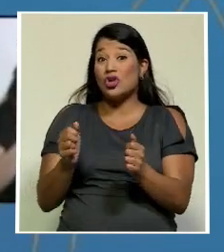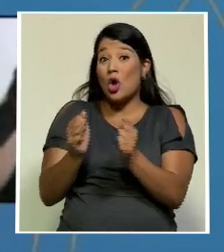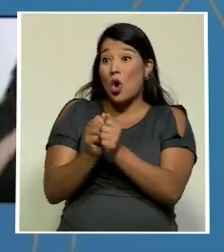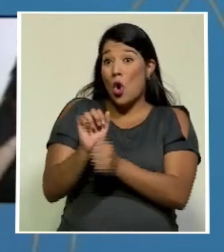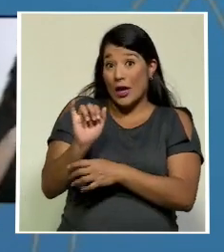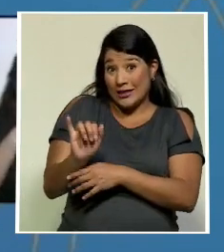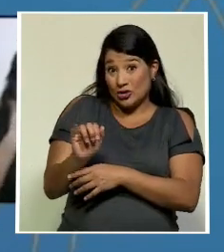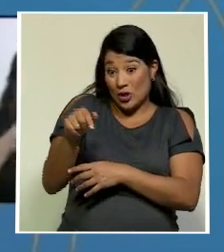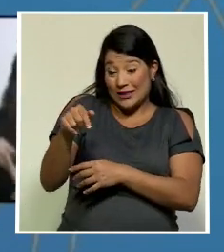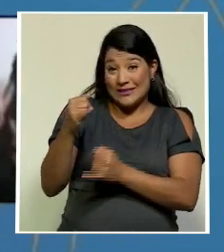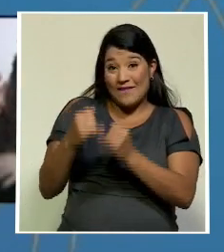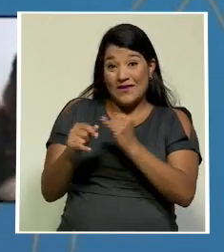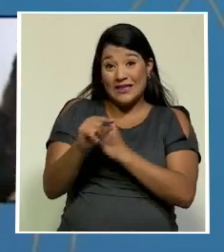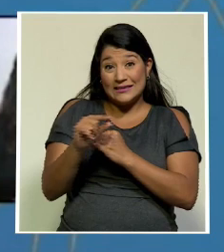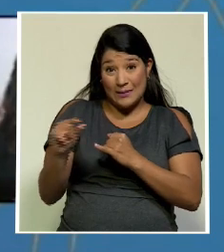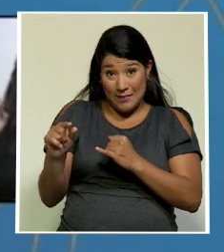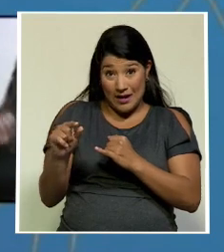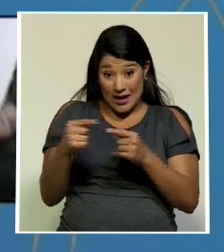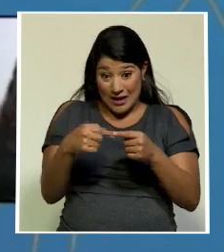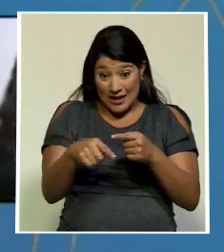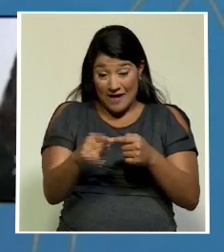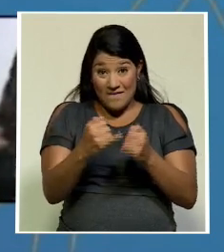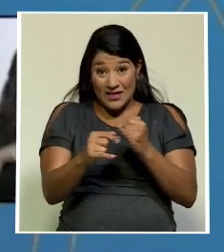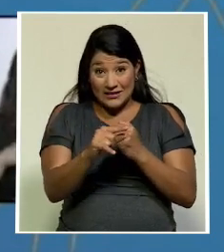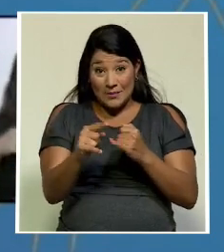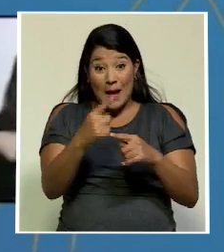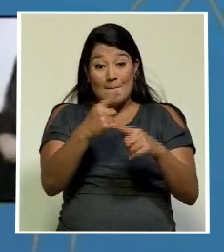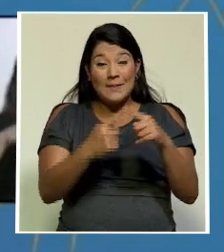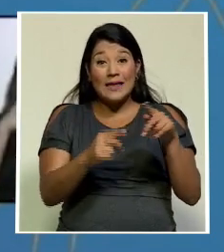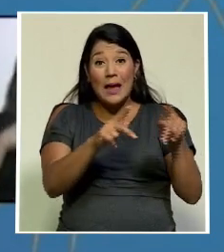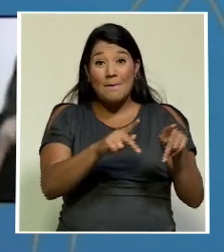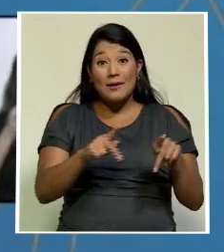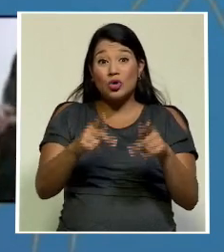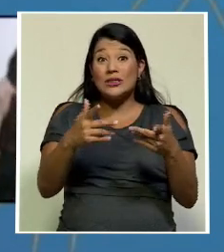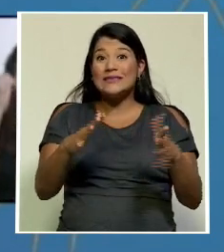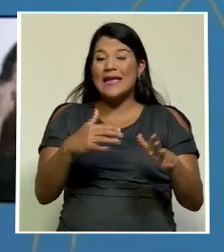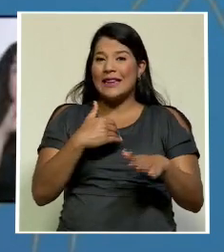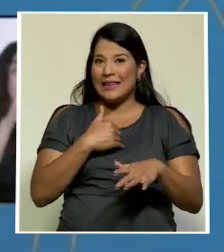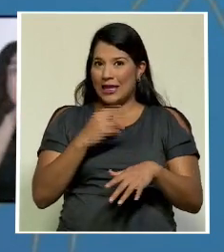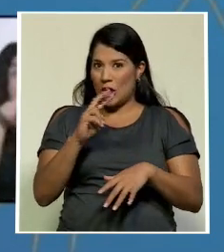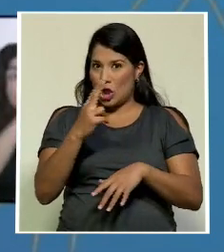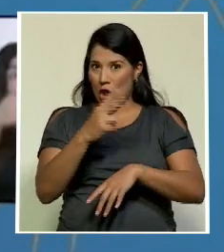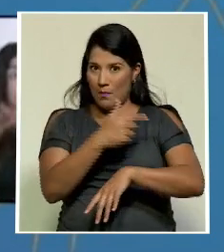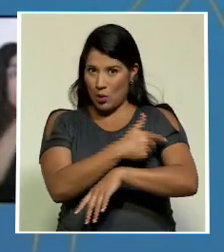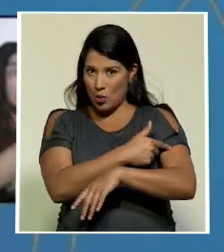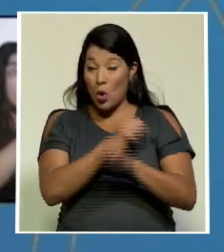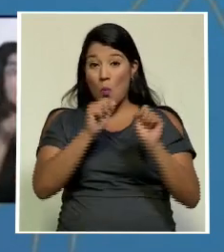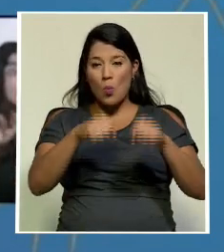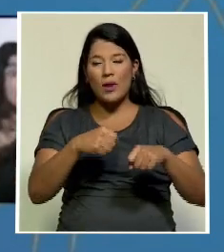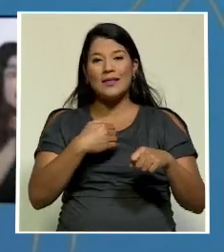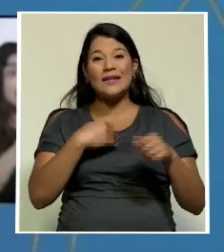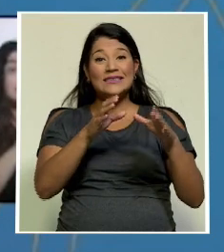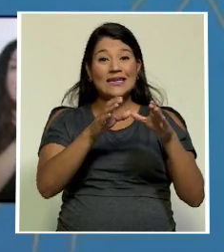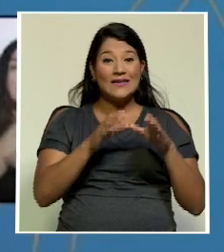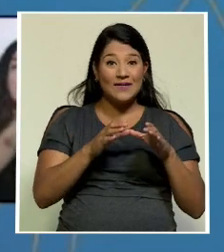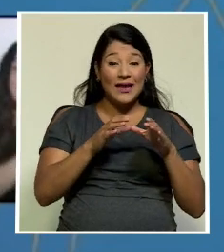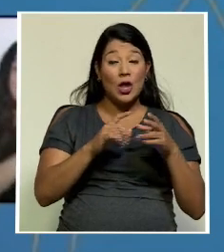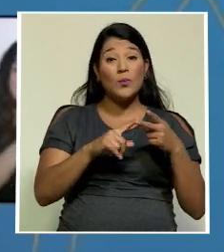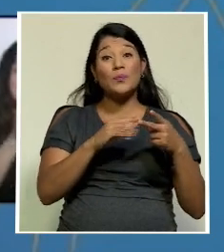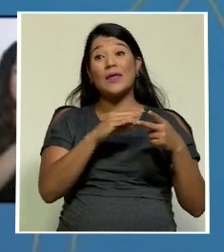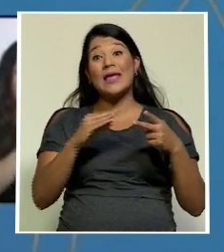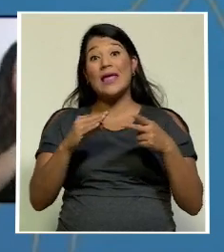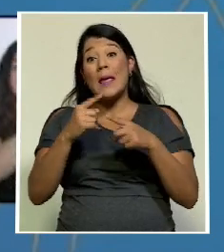semana, la mitad de las personas que cuentan con esquema de vacunación completo tendrán su certificado, y para mediados